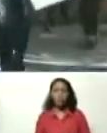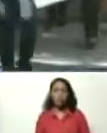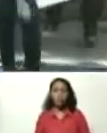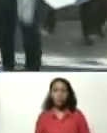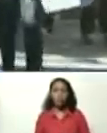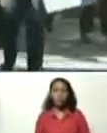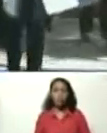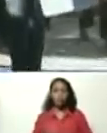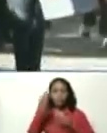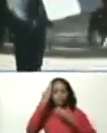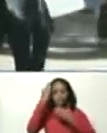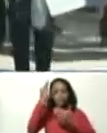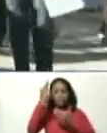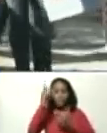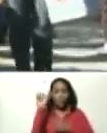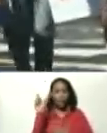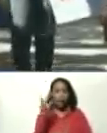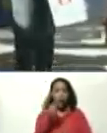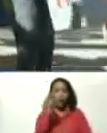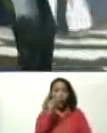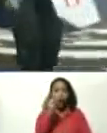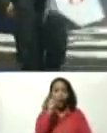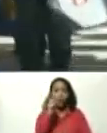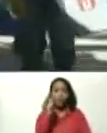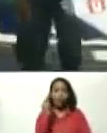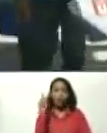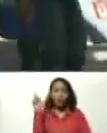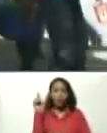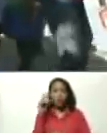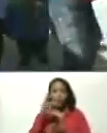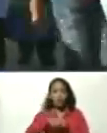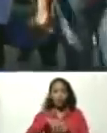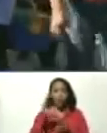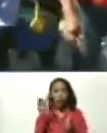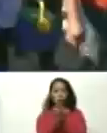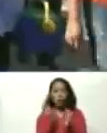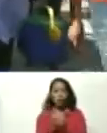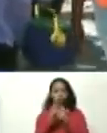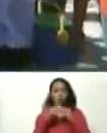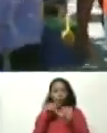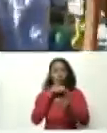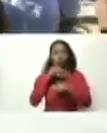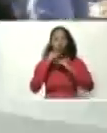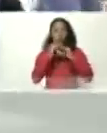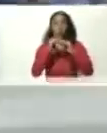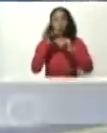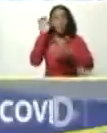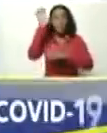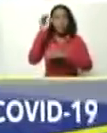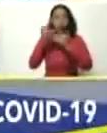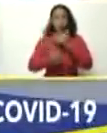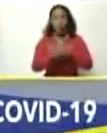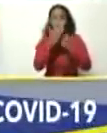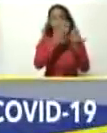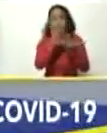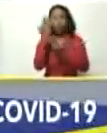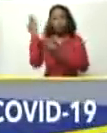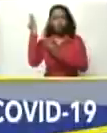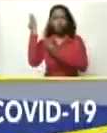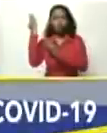Mis saludos allá a Guanta, al estado Anzoátegui, a todo el oriente del país, avanzar. Ustedes vieron la lista